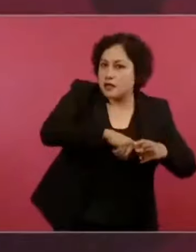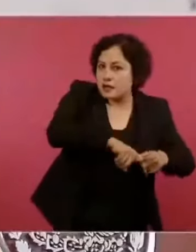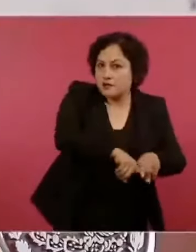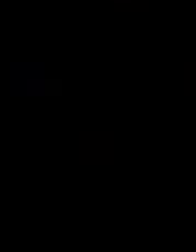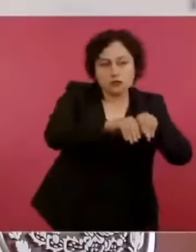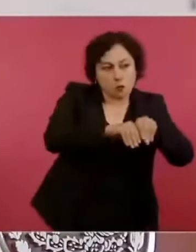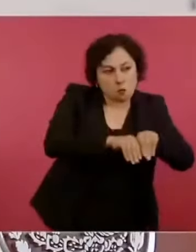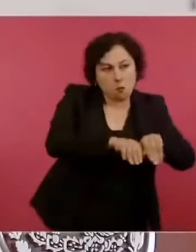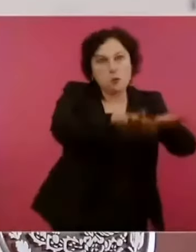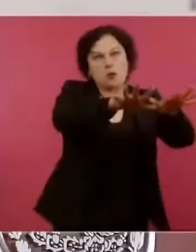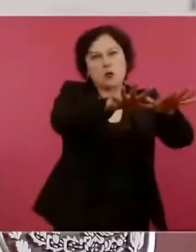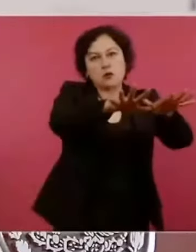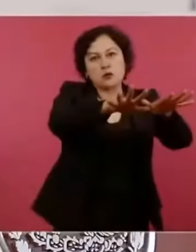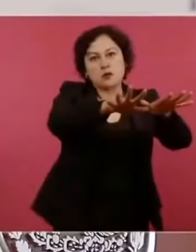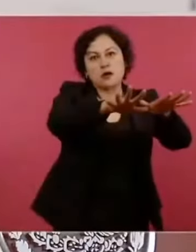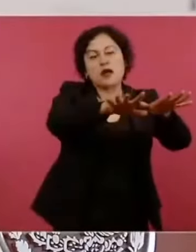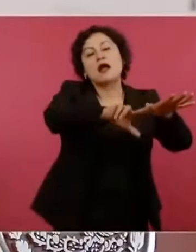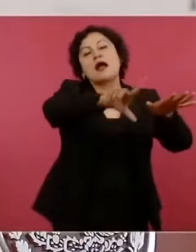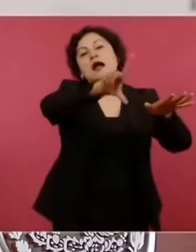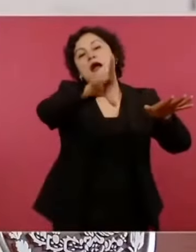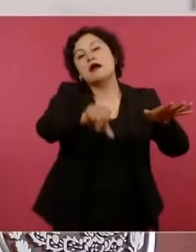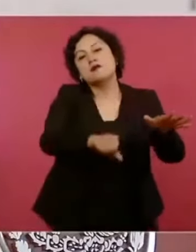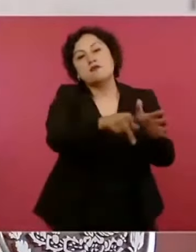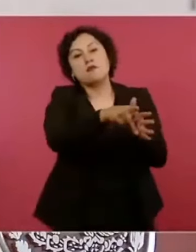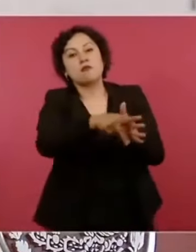información del New York Times.